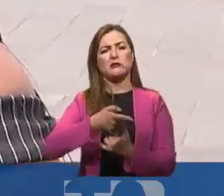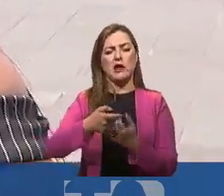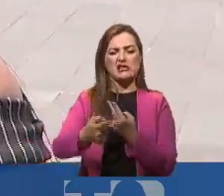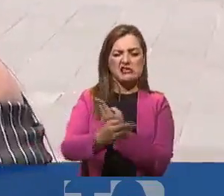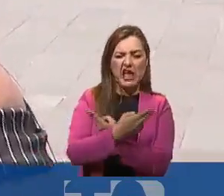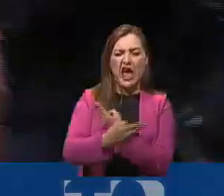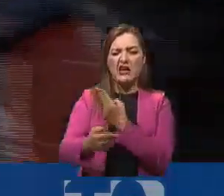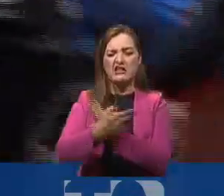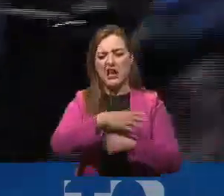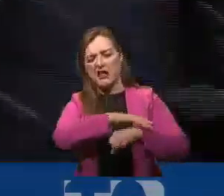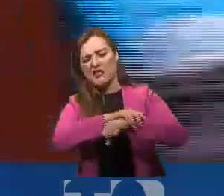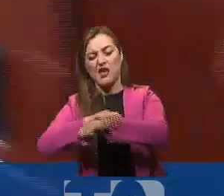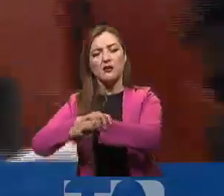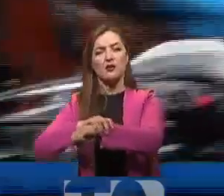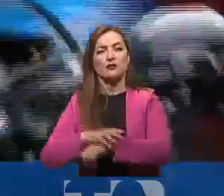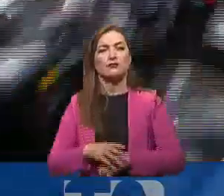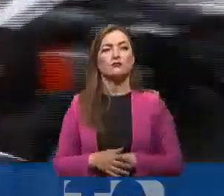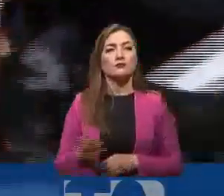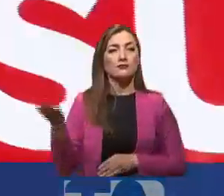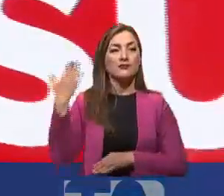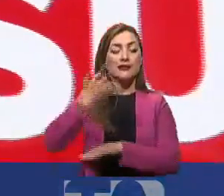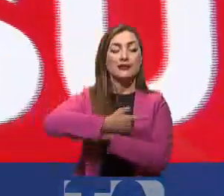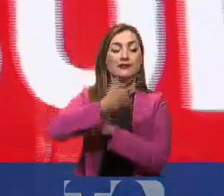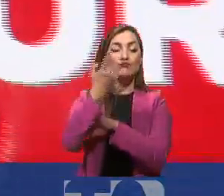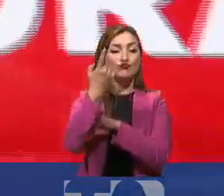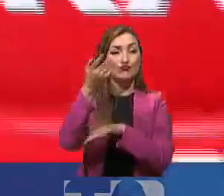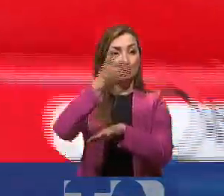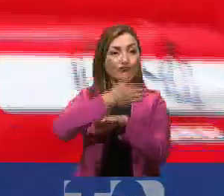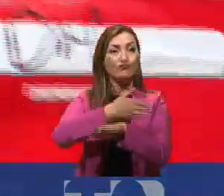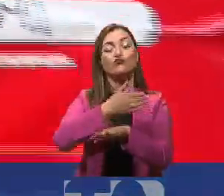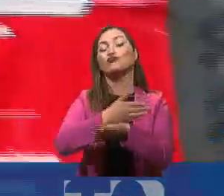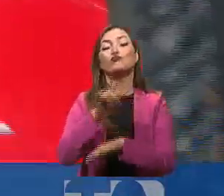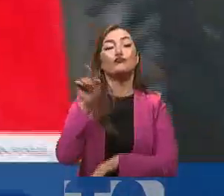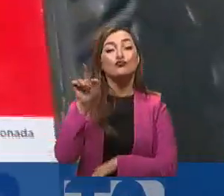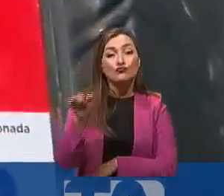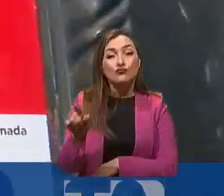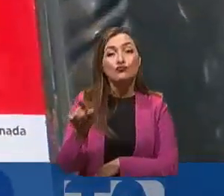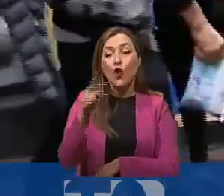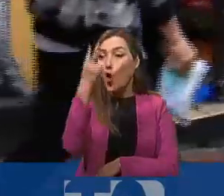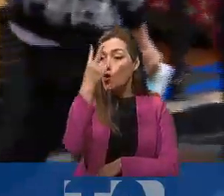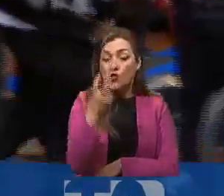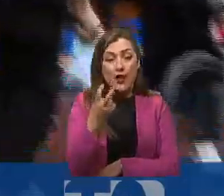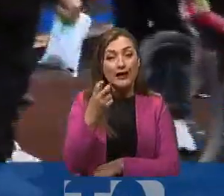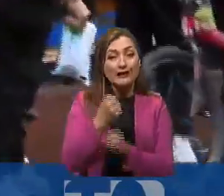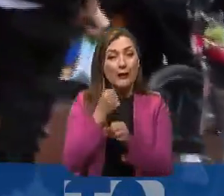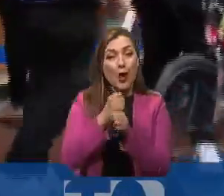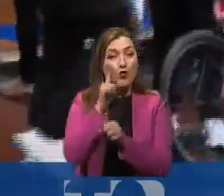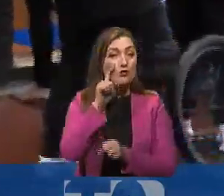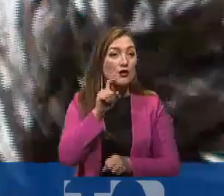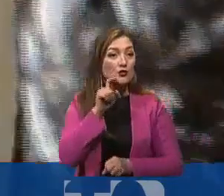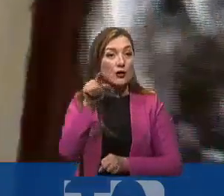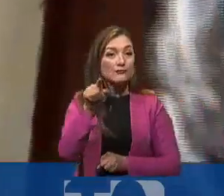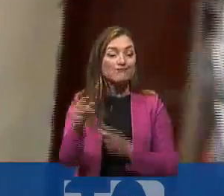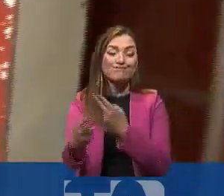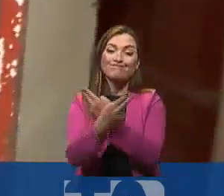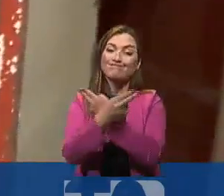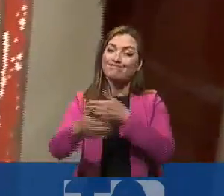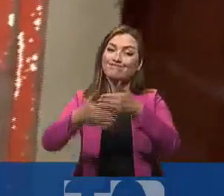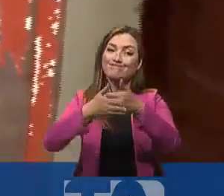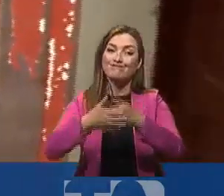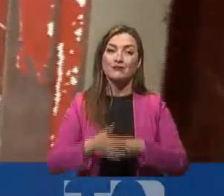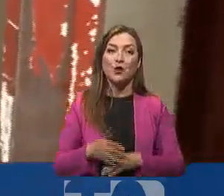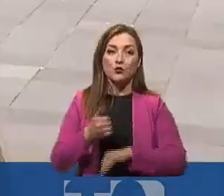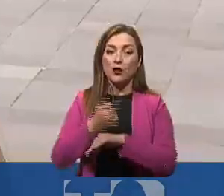clausuras, a muchas detenciones. En días anteriores, el municipio de Quito clausuró un hostal donde ejercían la actividad. Según las autoridades, no